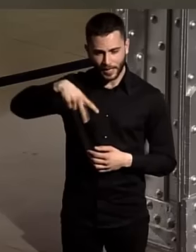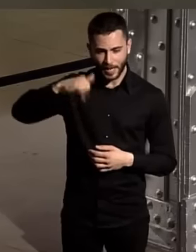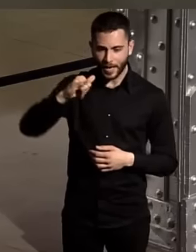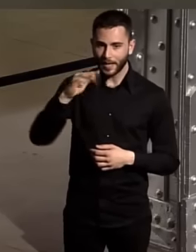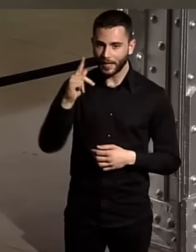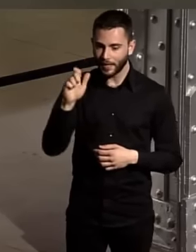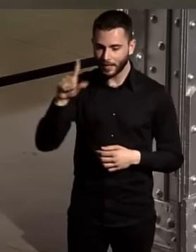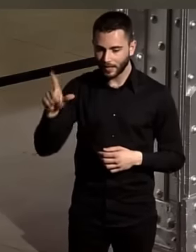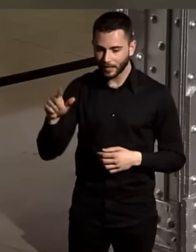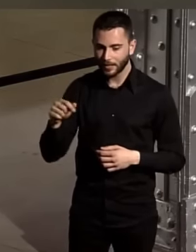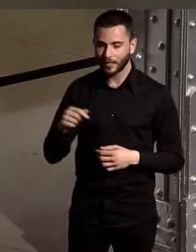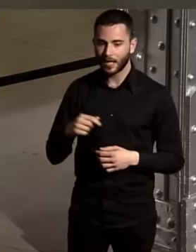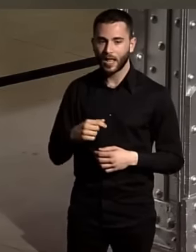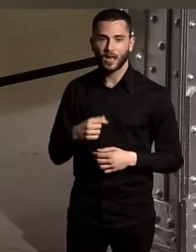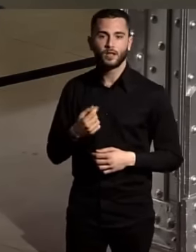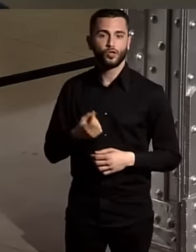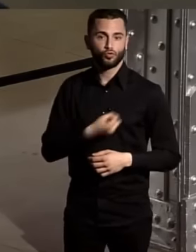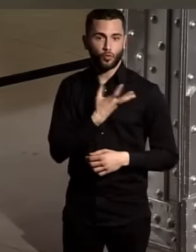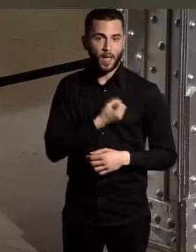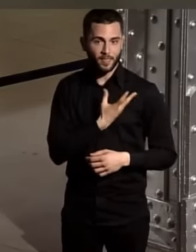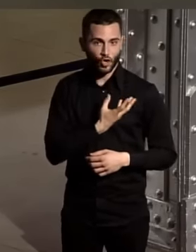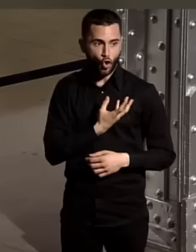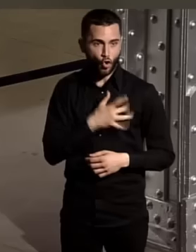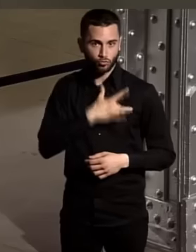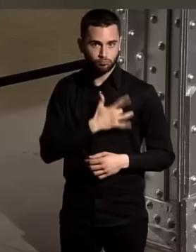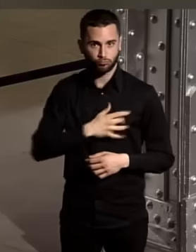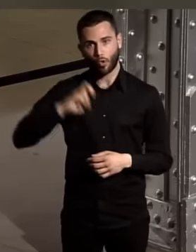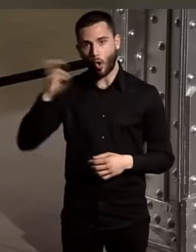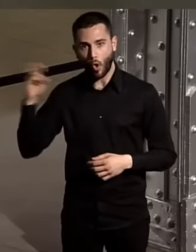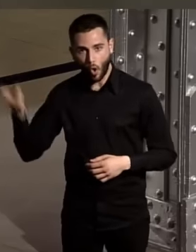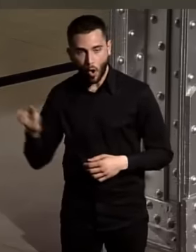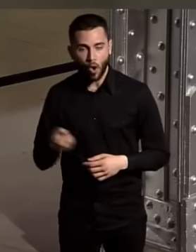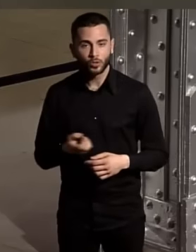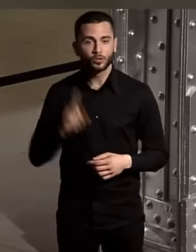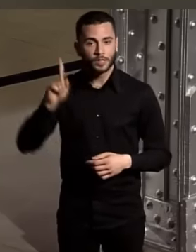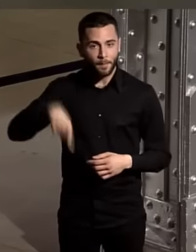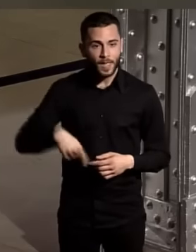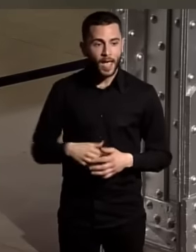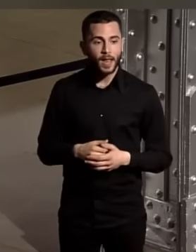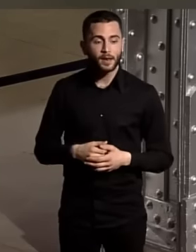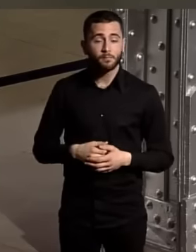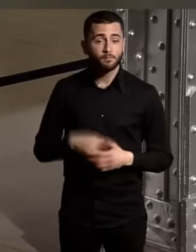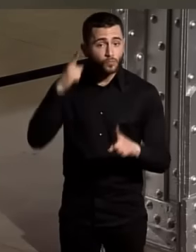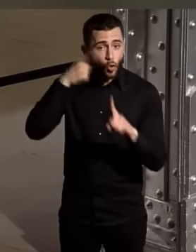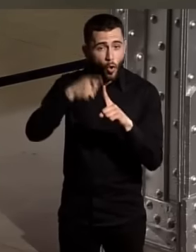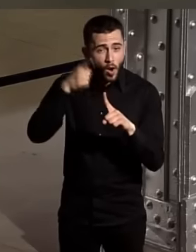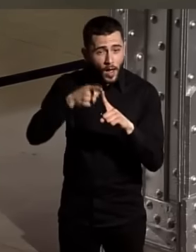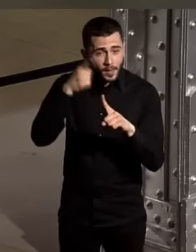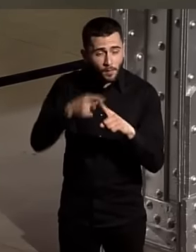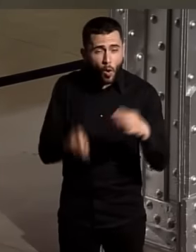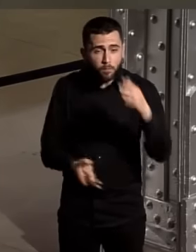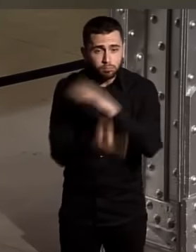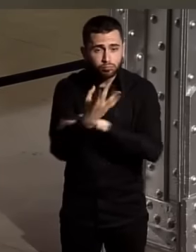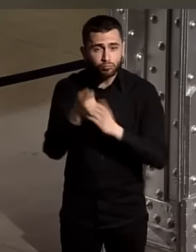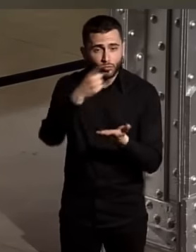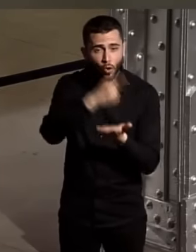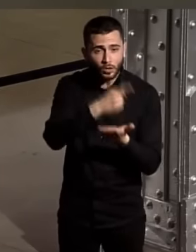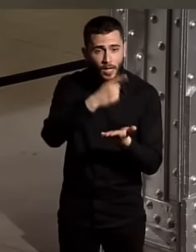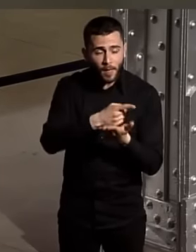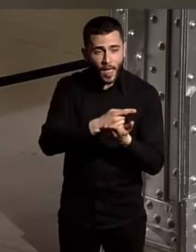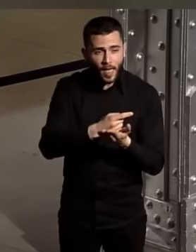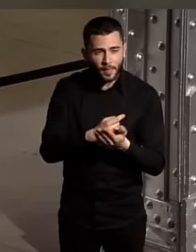y otros románticos eh que consiste en en que en volver a criar pisones